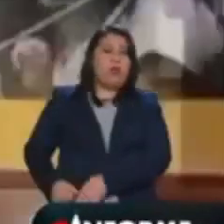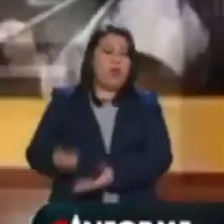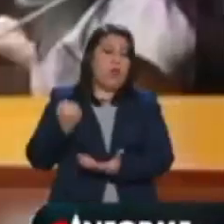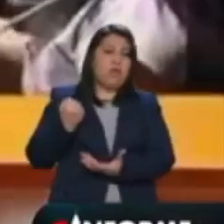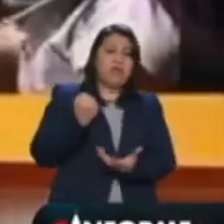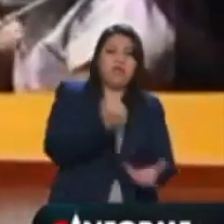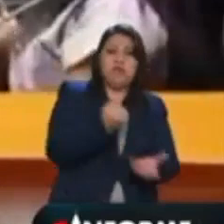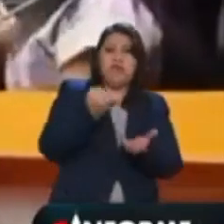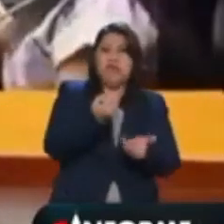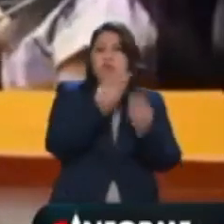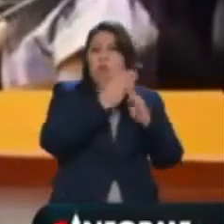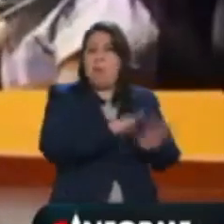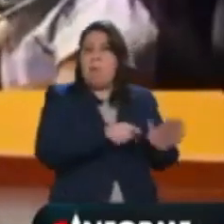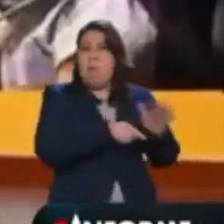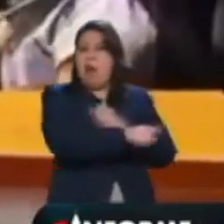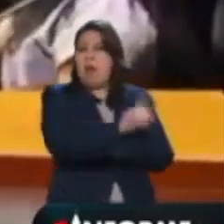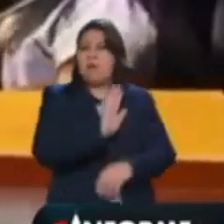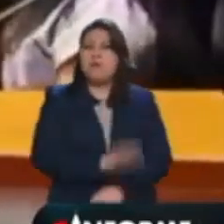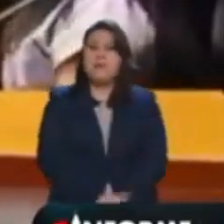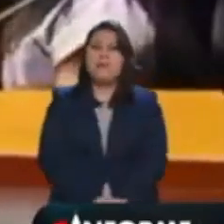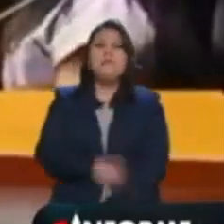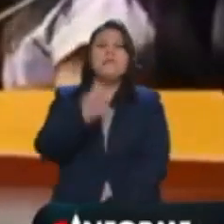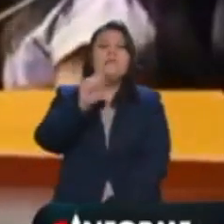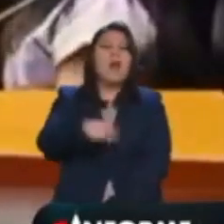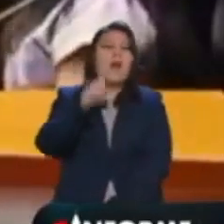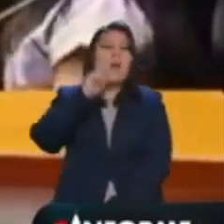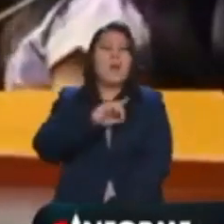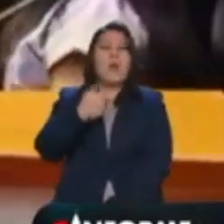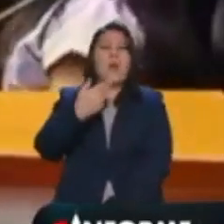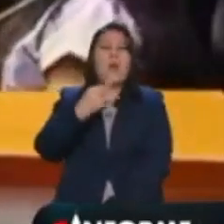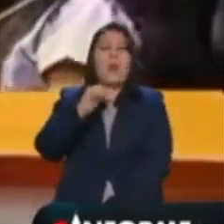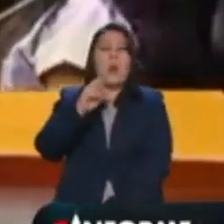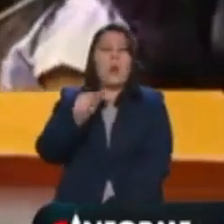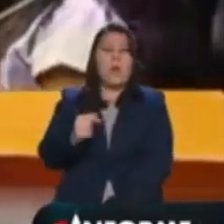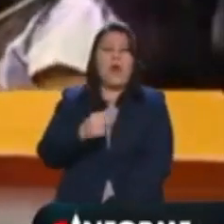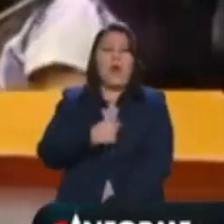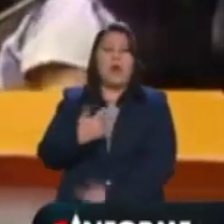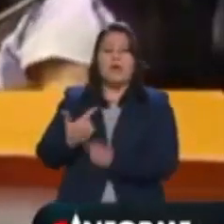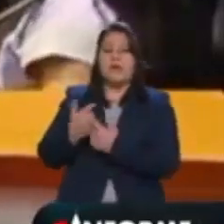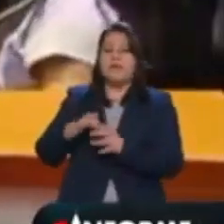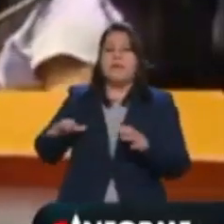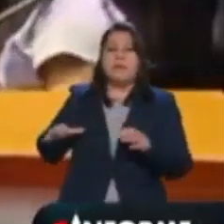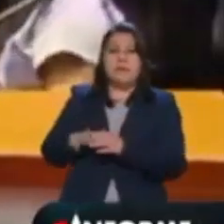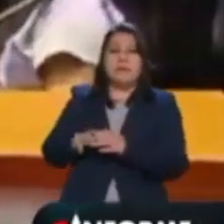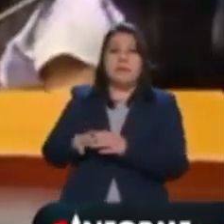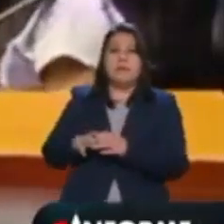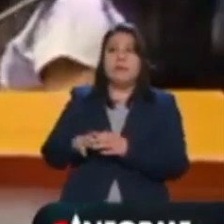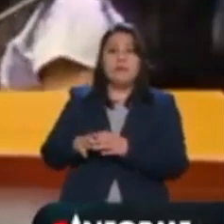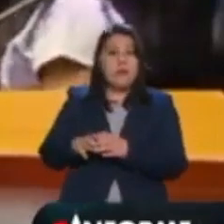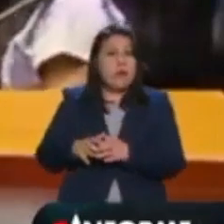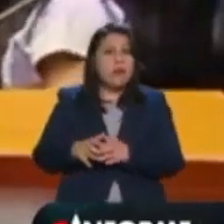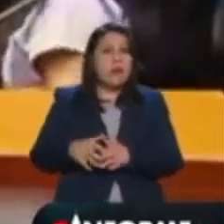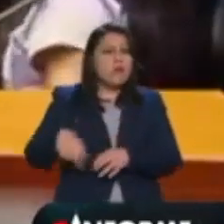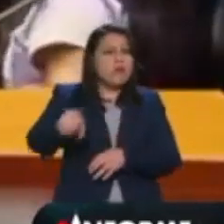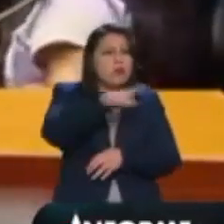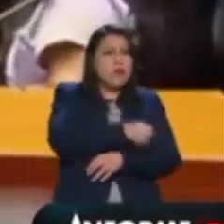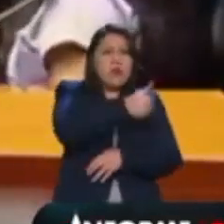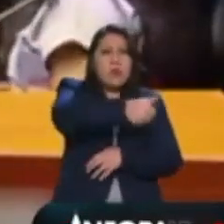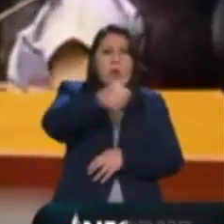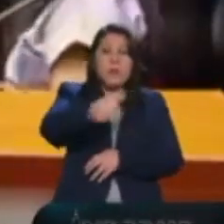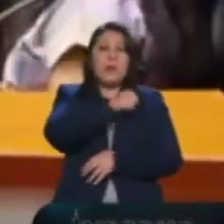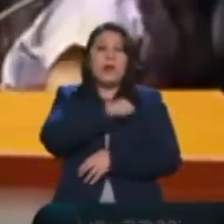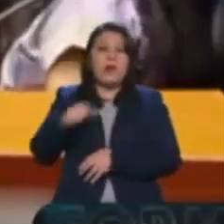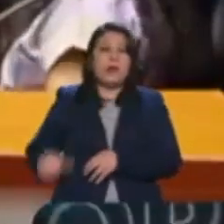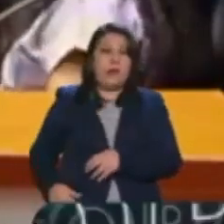el Congreso de la Ciudad de México, la diputada Guadalupe Morales, de Morena, indicó que el gasto de las alcaldías se ha dado conforme a